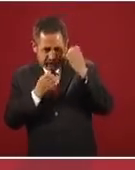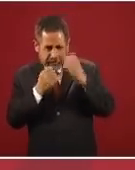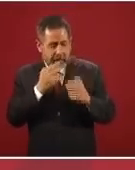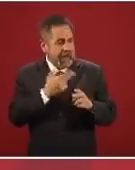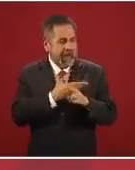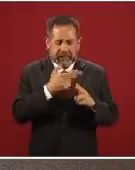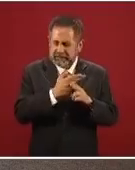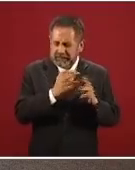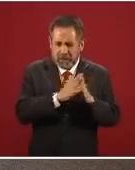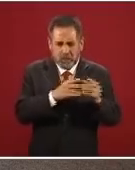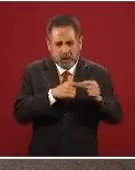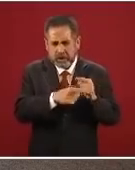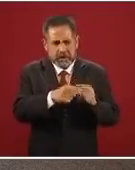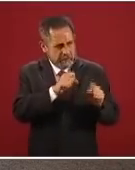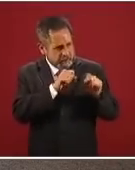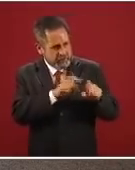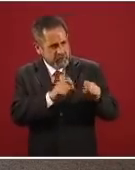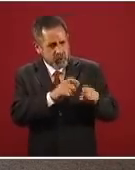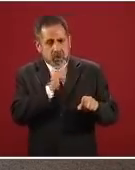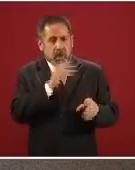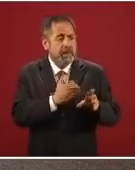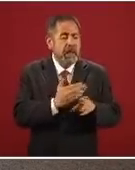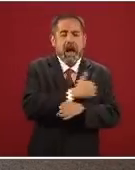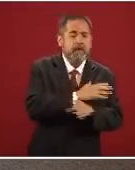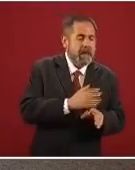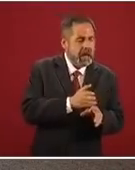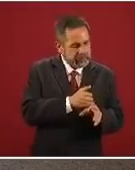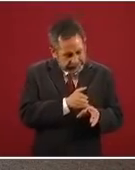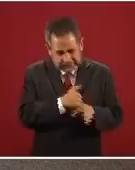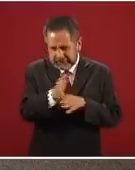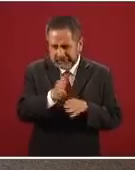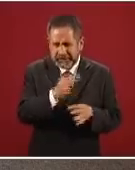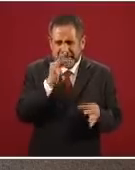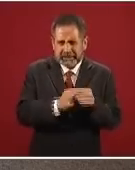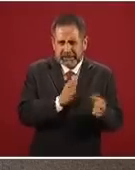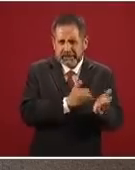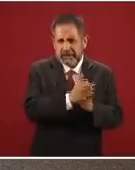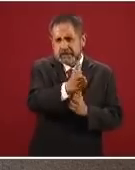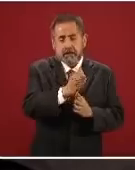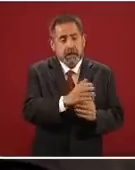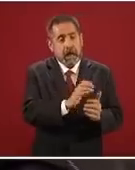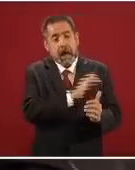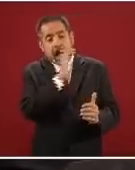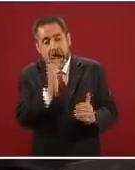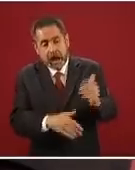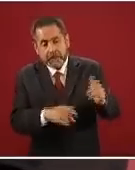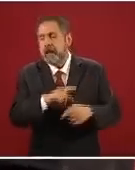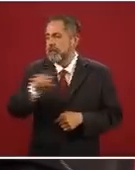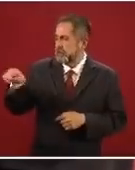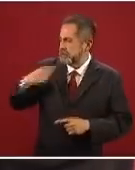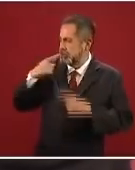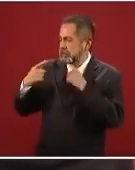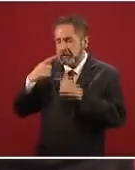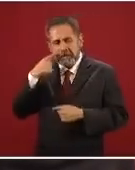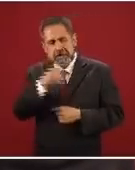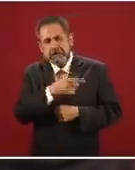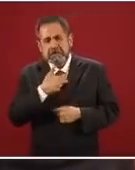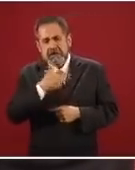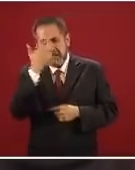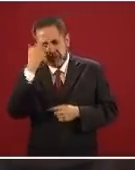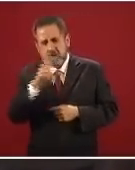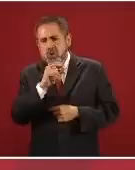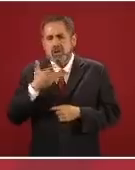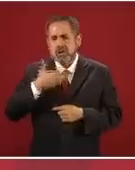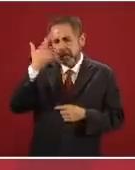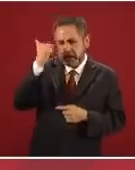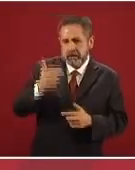muerte, hasta que uno ya deje de existir. Es cuando se va a saber si se fue consecuente o no. Pero